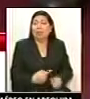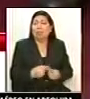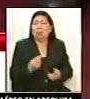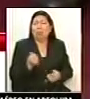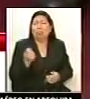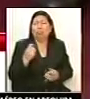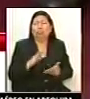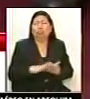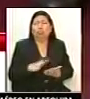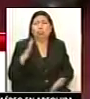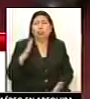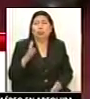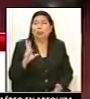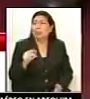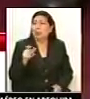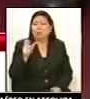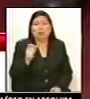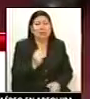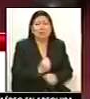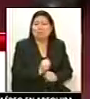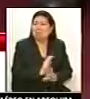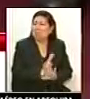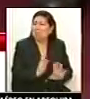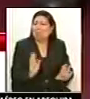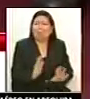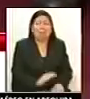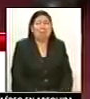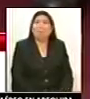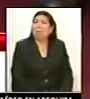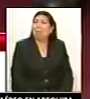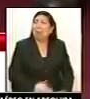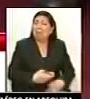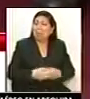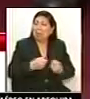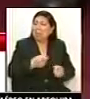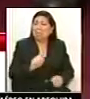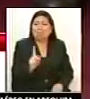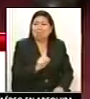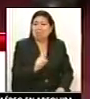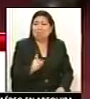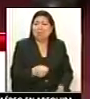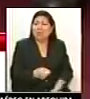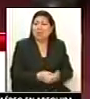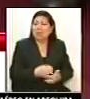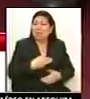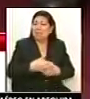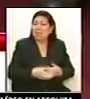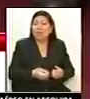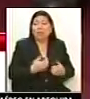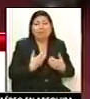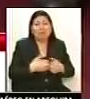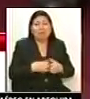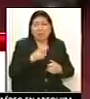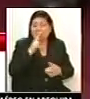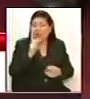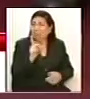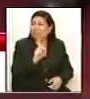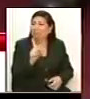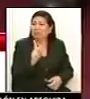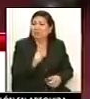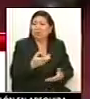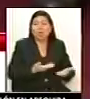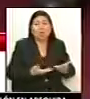multimillonarias. No a los trabajadores, no a los productores agrarios, no a los productores industriales peruanos, no a